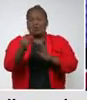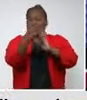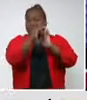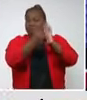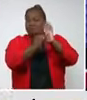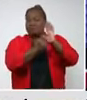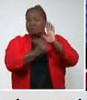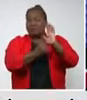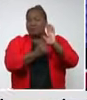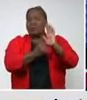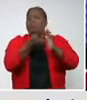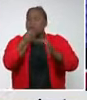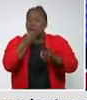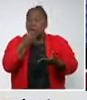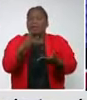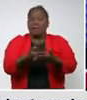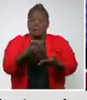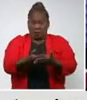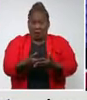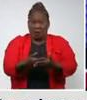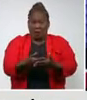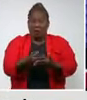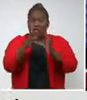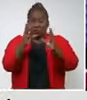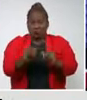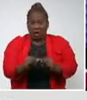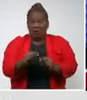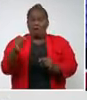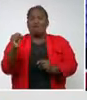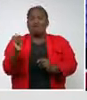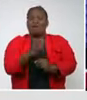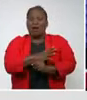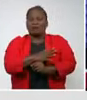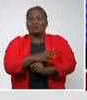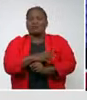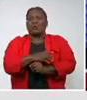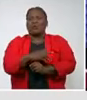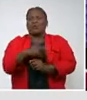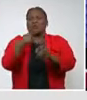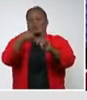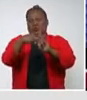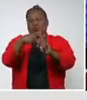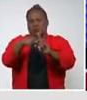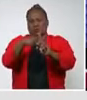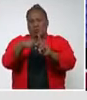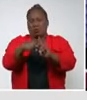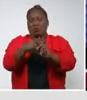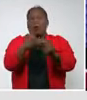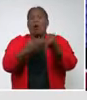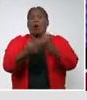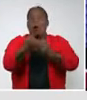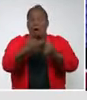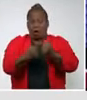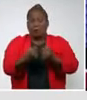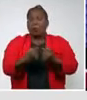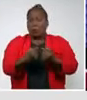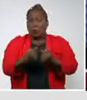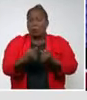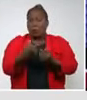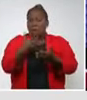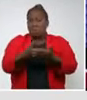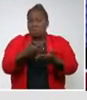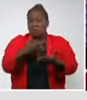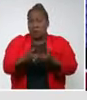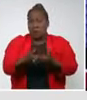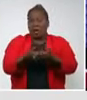una muestra. También puede, en ocasiones se nos han dado algunas contaminaciones a nivel de laboratorio que ha hecho que